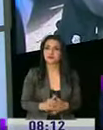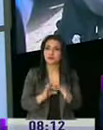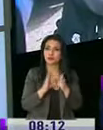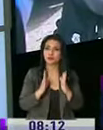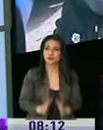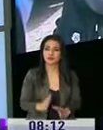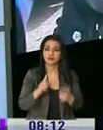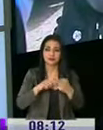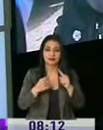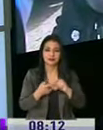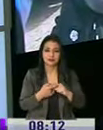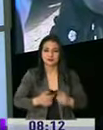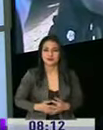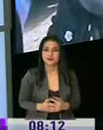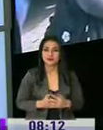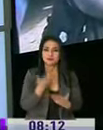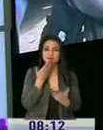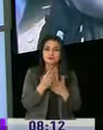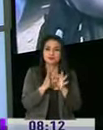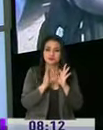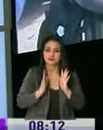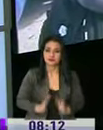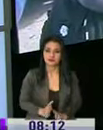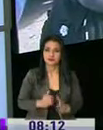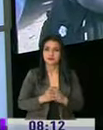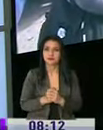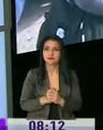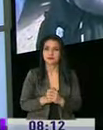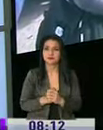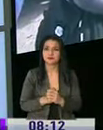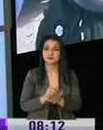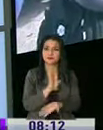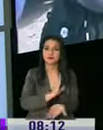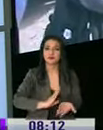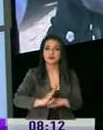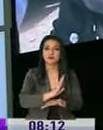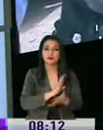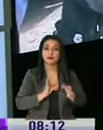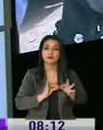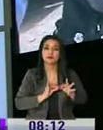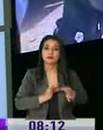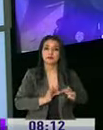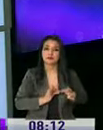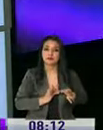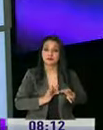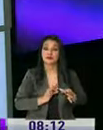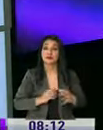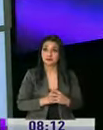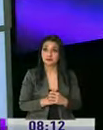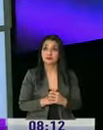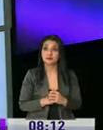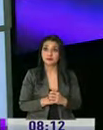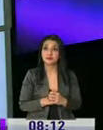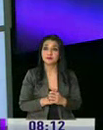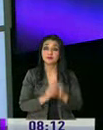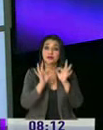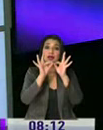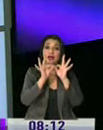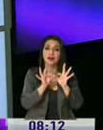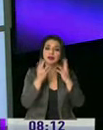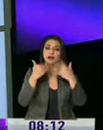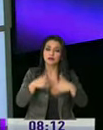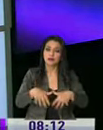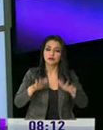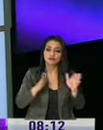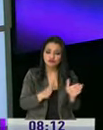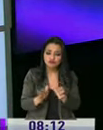amigos televidentes. Gracias, mi querida Ali, desde allá, desde este barrio de Heredas de San Francisco, justamente arreglando, poniendo orden